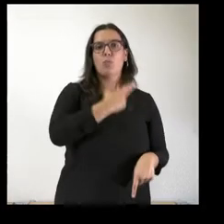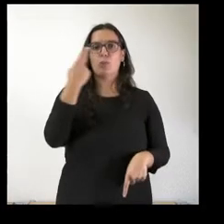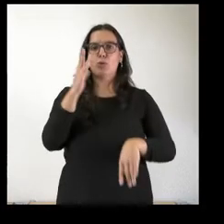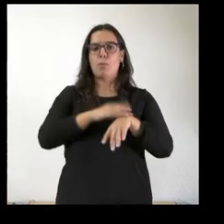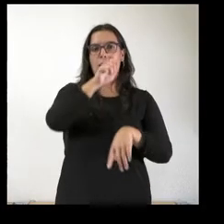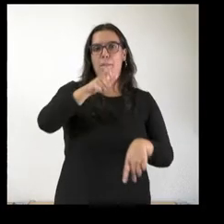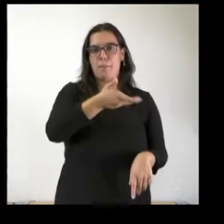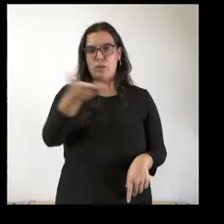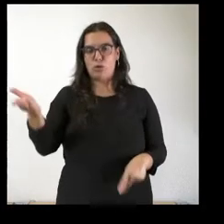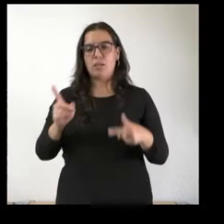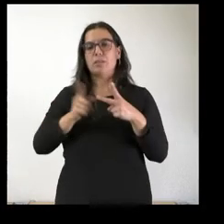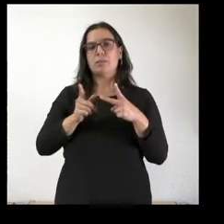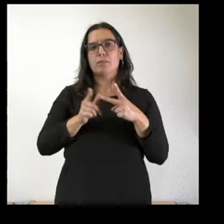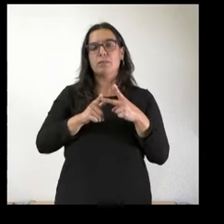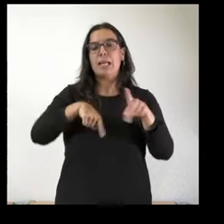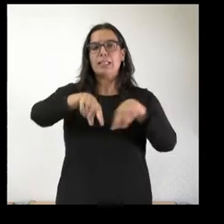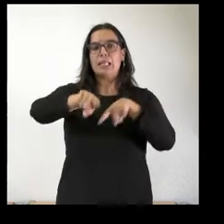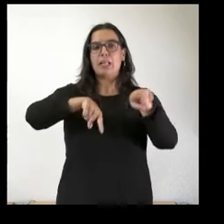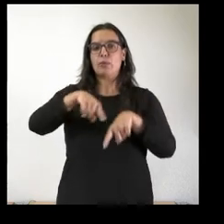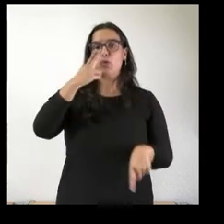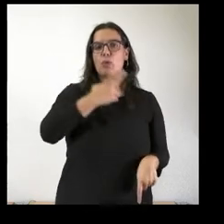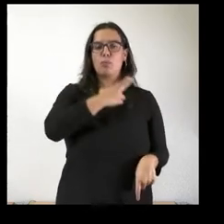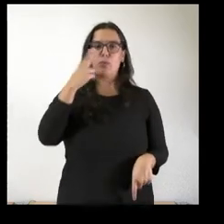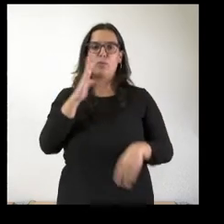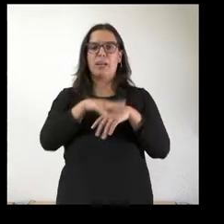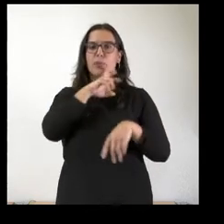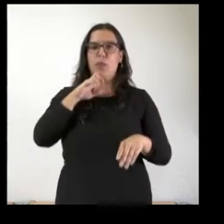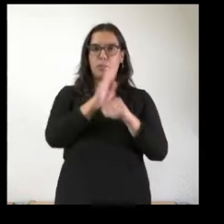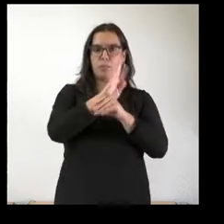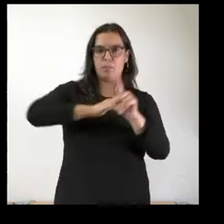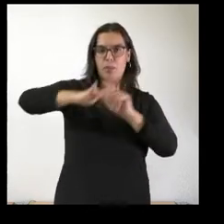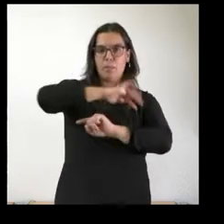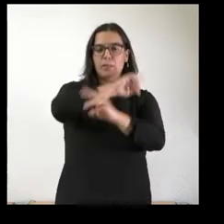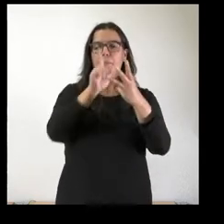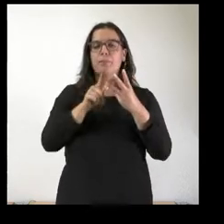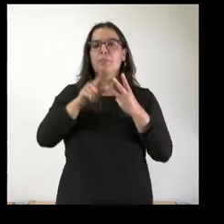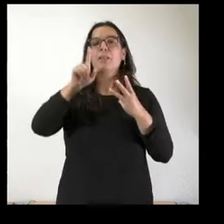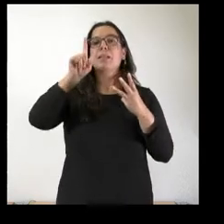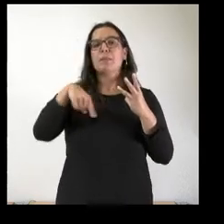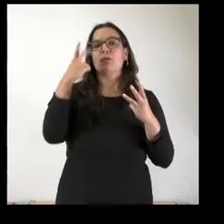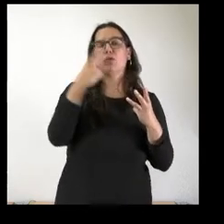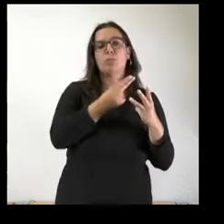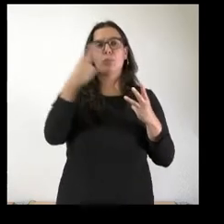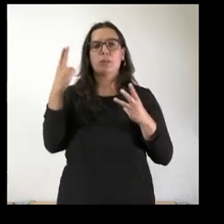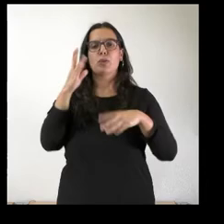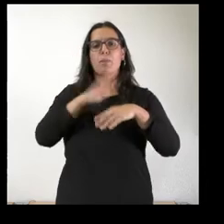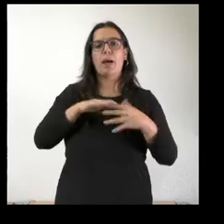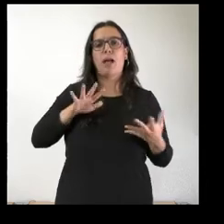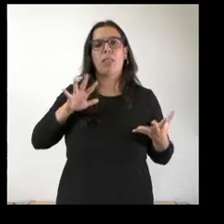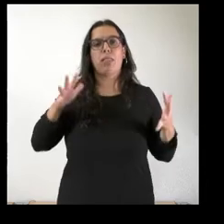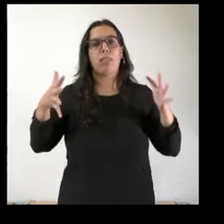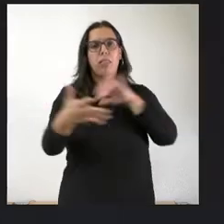ciudadanía. El segundo, un transporte comprometido con la sostenibilidad. Y el tercero, un transporte comprometido con la transformación